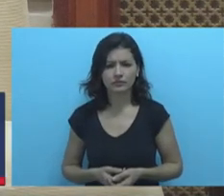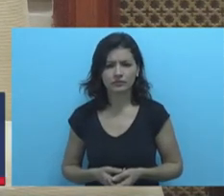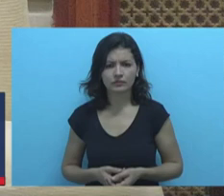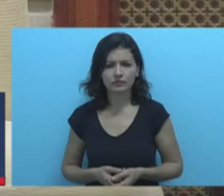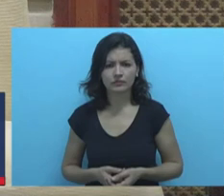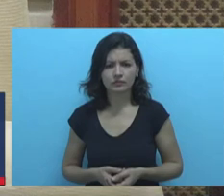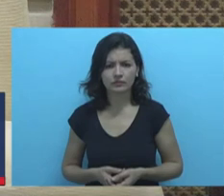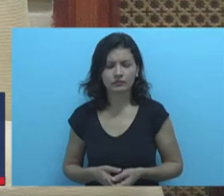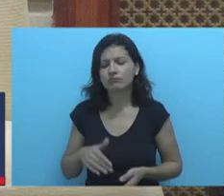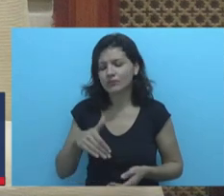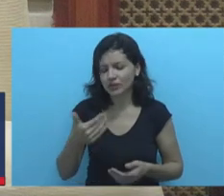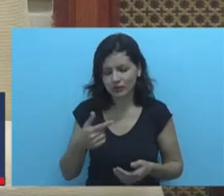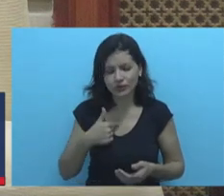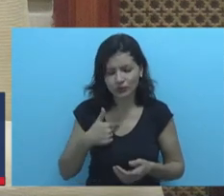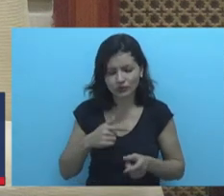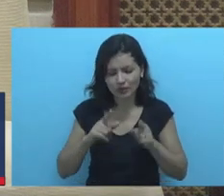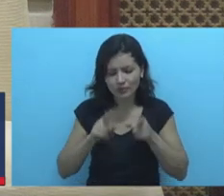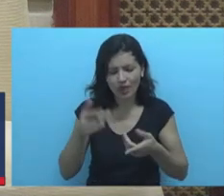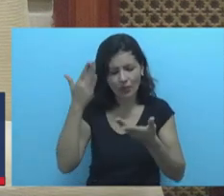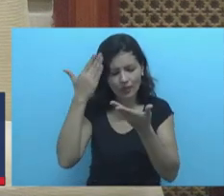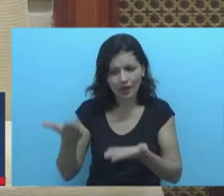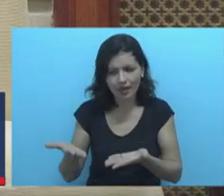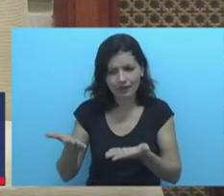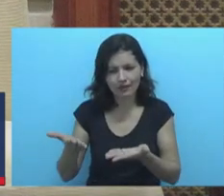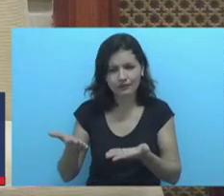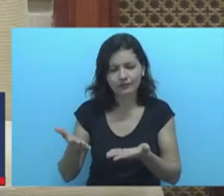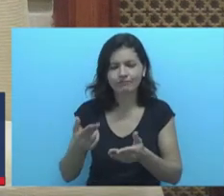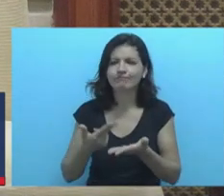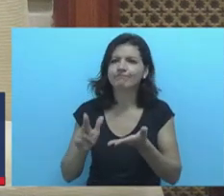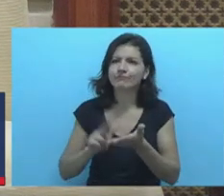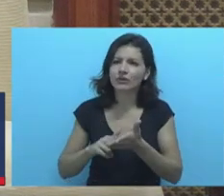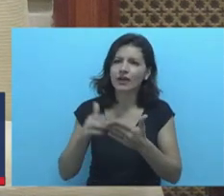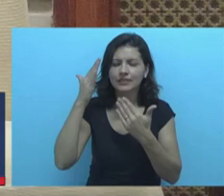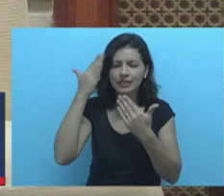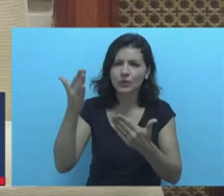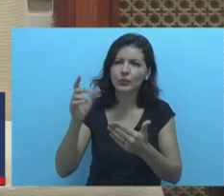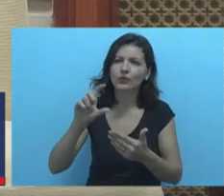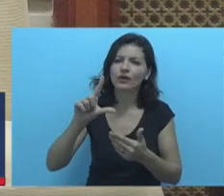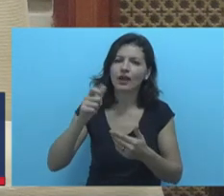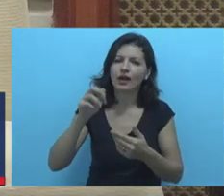me sumo a este homenaje y nuevamente le mando un saludo grande a Clara